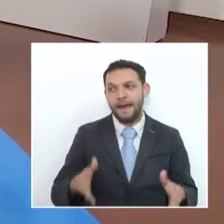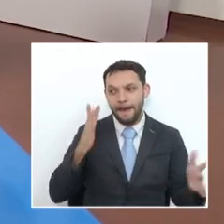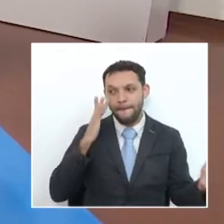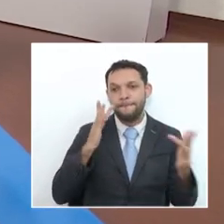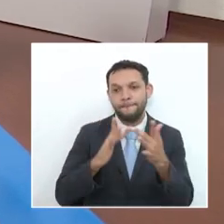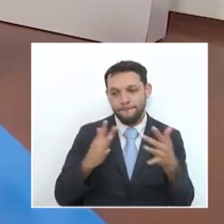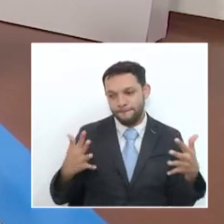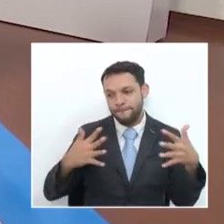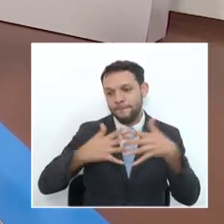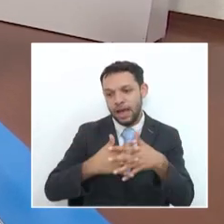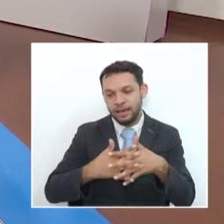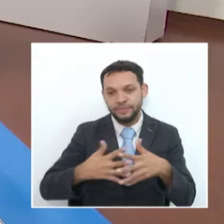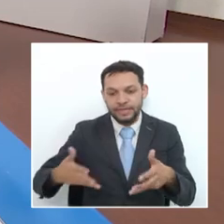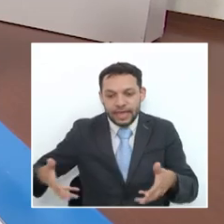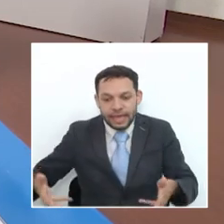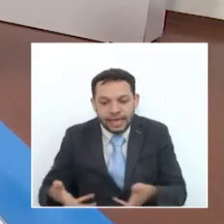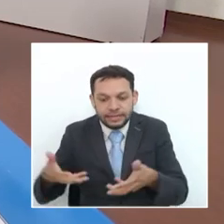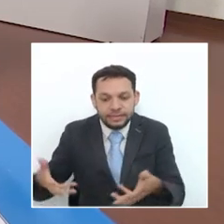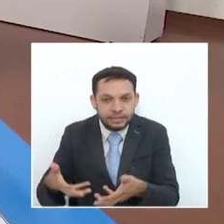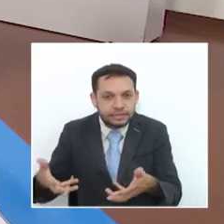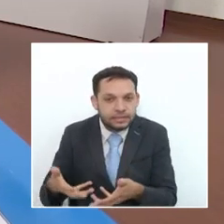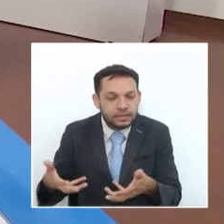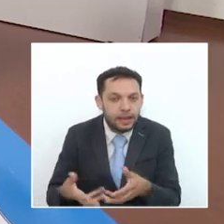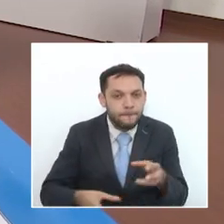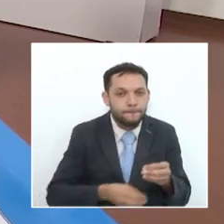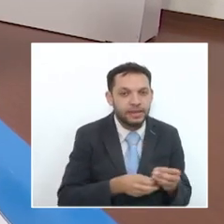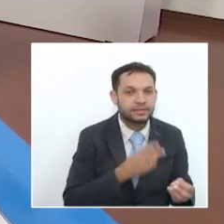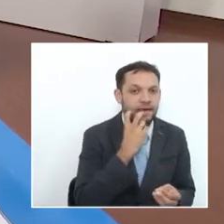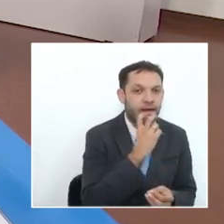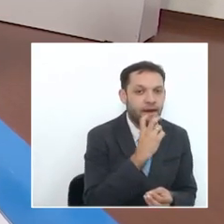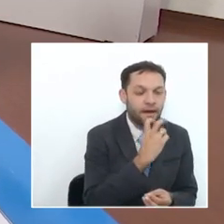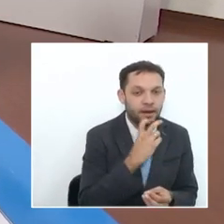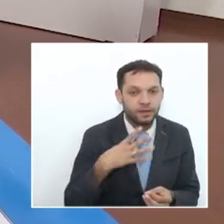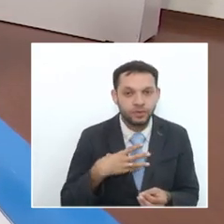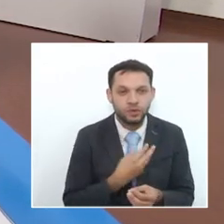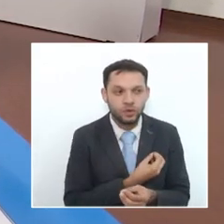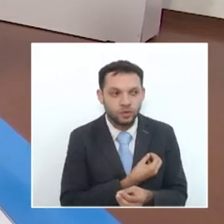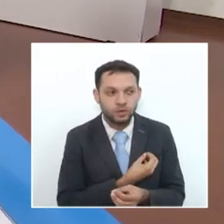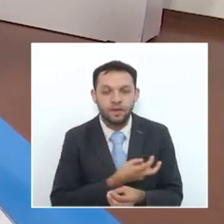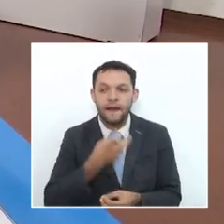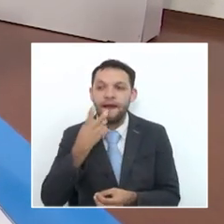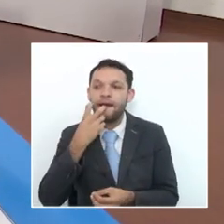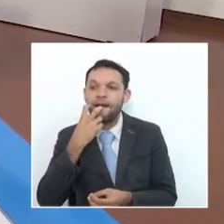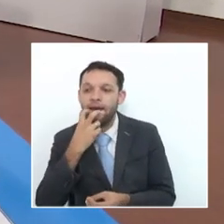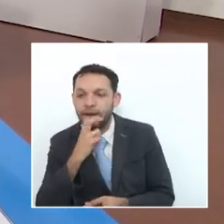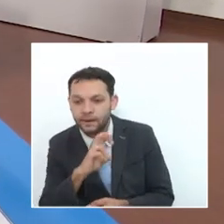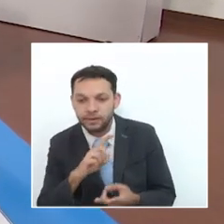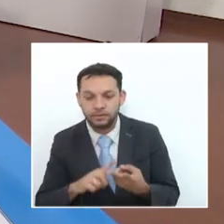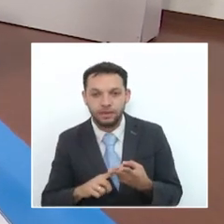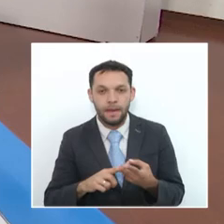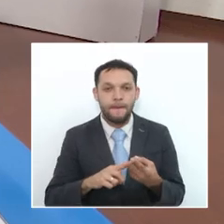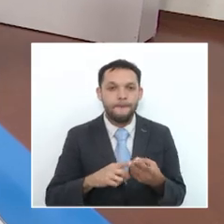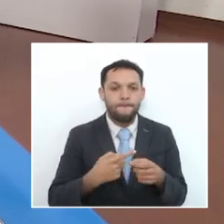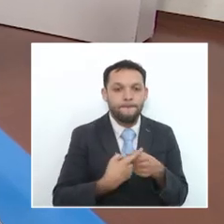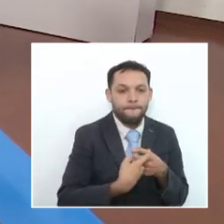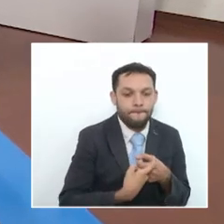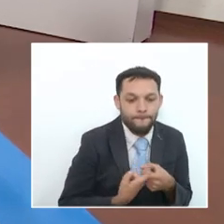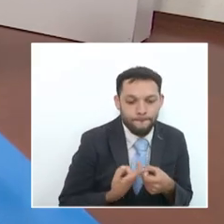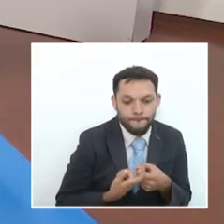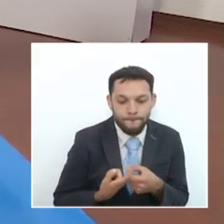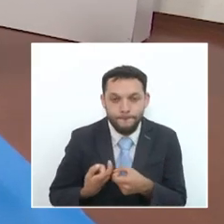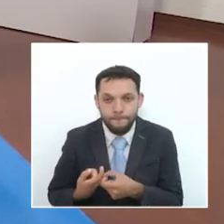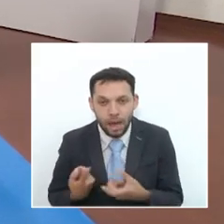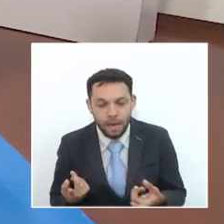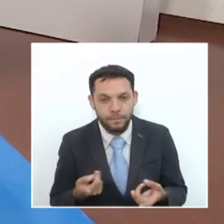carne rápido y que no lo inflame. Pero cuando usted se la come con eso y se empuja un postre, usted queda que... Y papitas fritas.